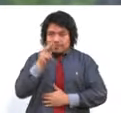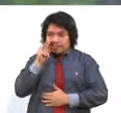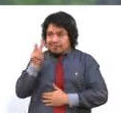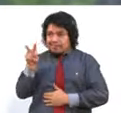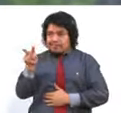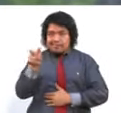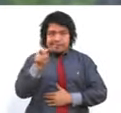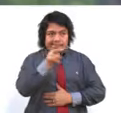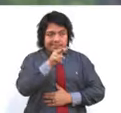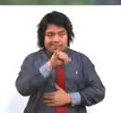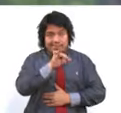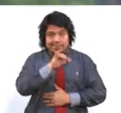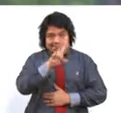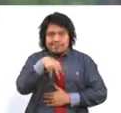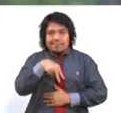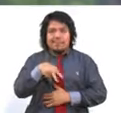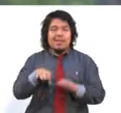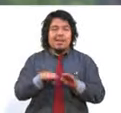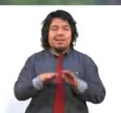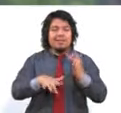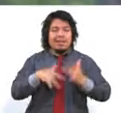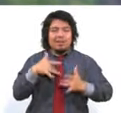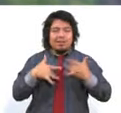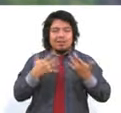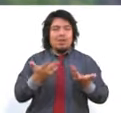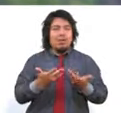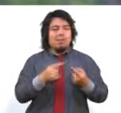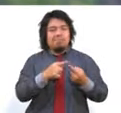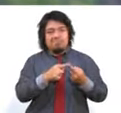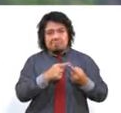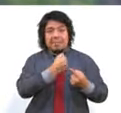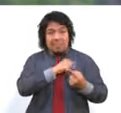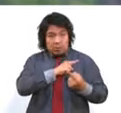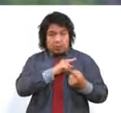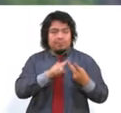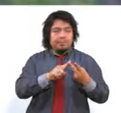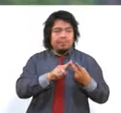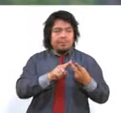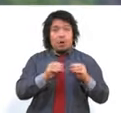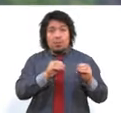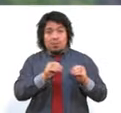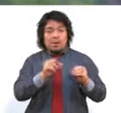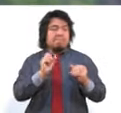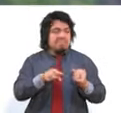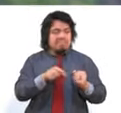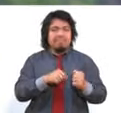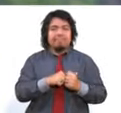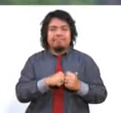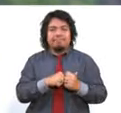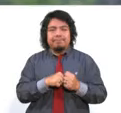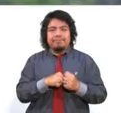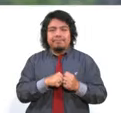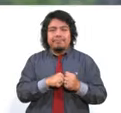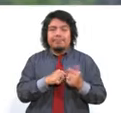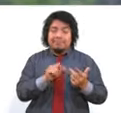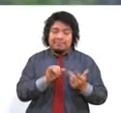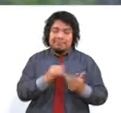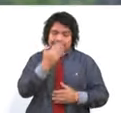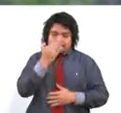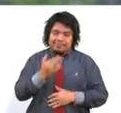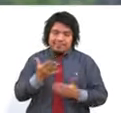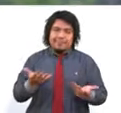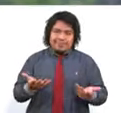los resultados en ámbitos tan variados como la salud o la movilidad. Y sin lugar